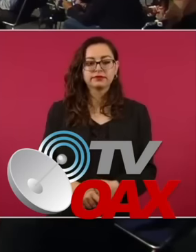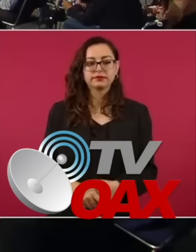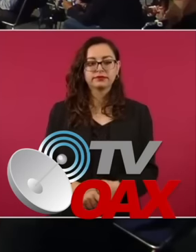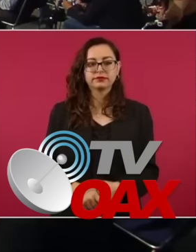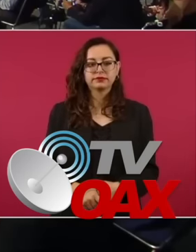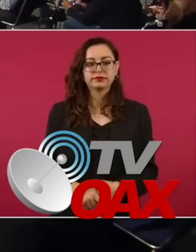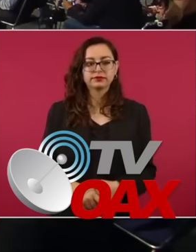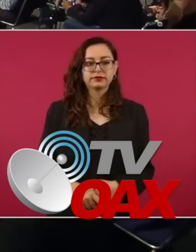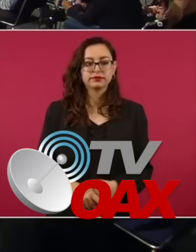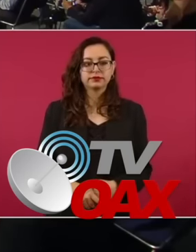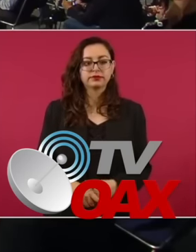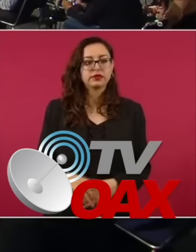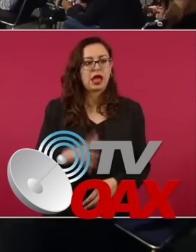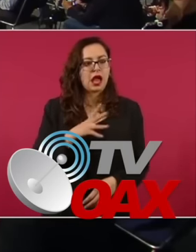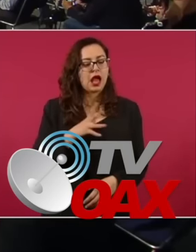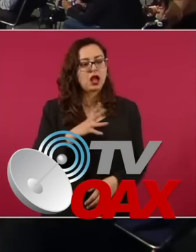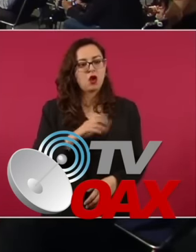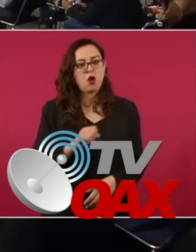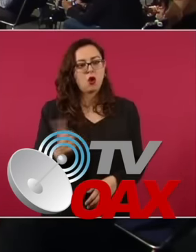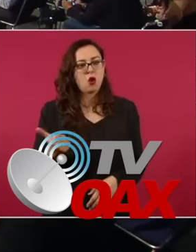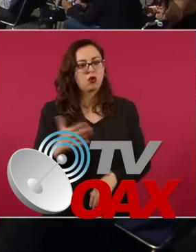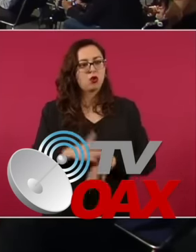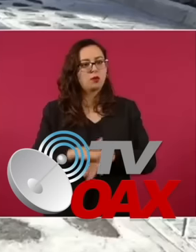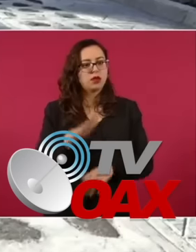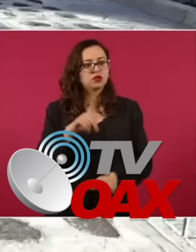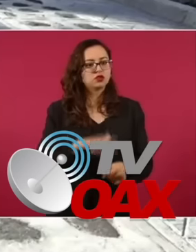hay uno con más colorido todavía.